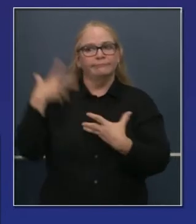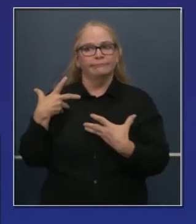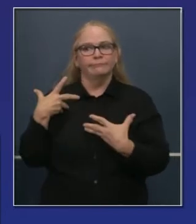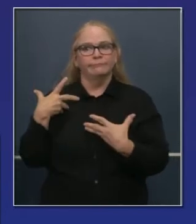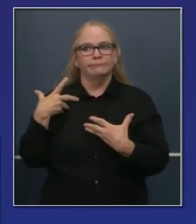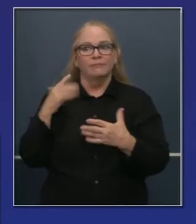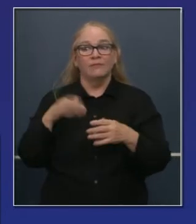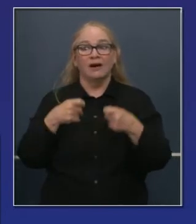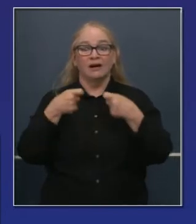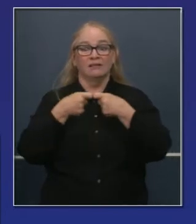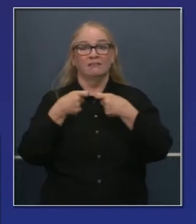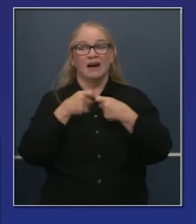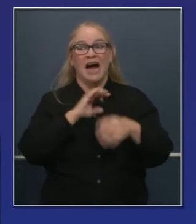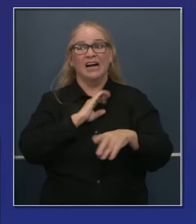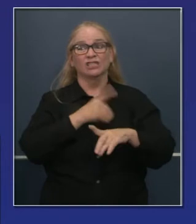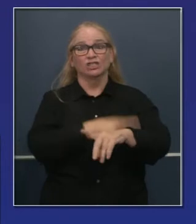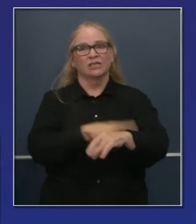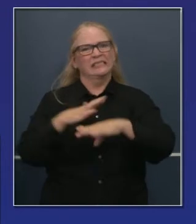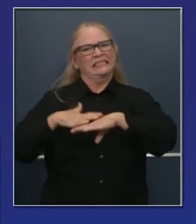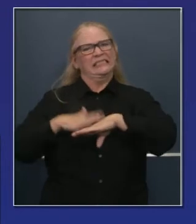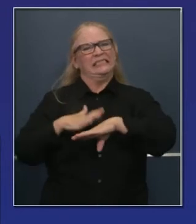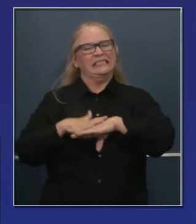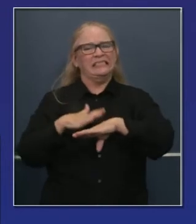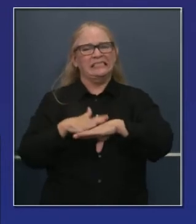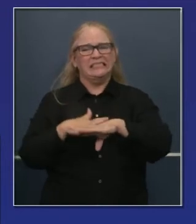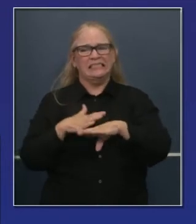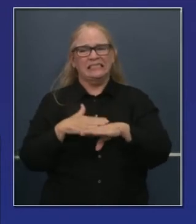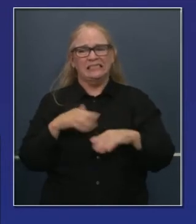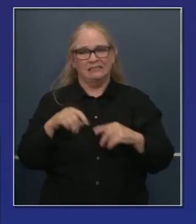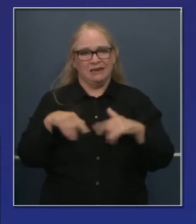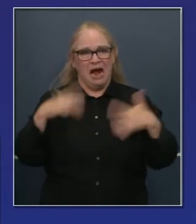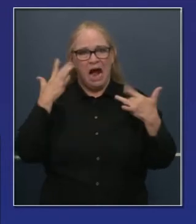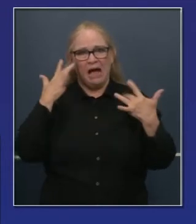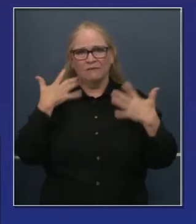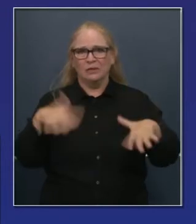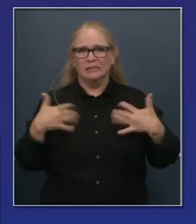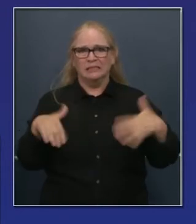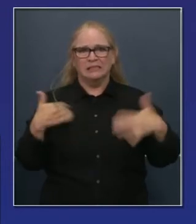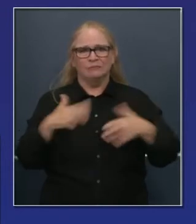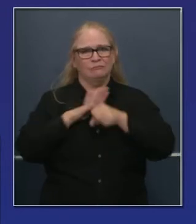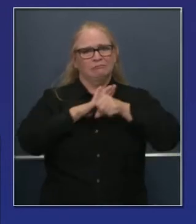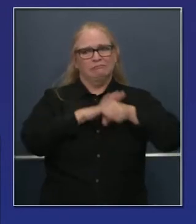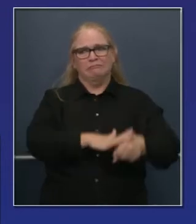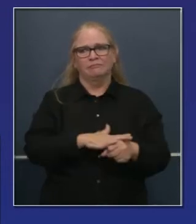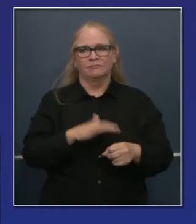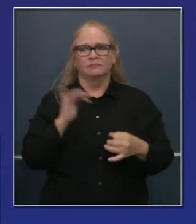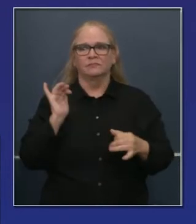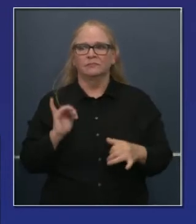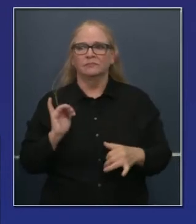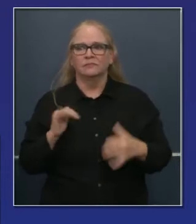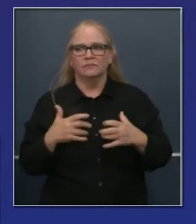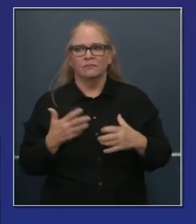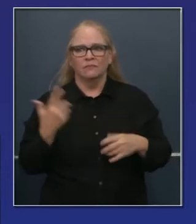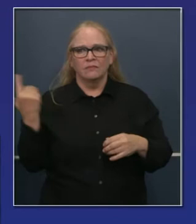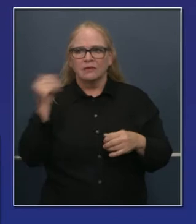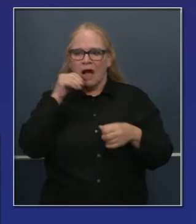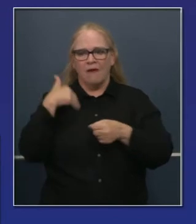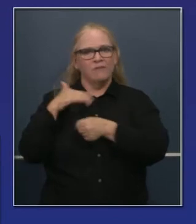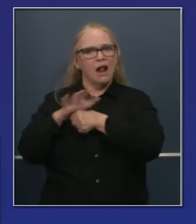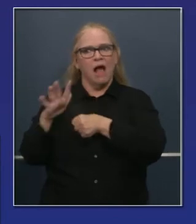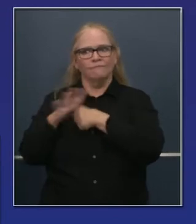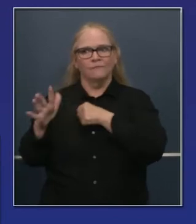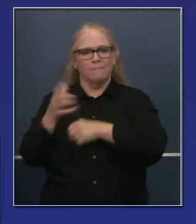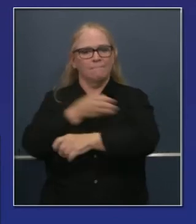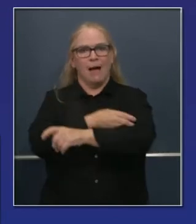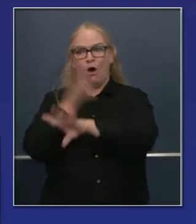una nueva alerta de flex aquí en california que indicaba que nos faltarían